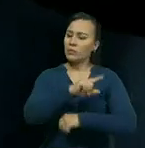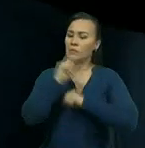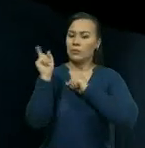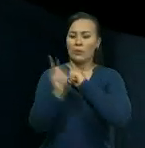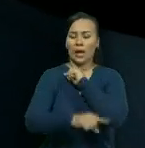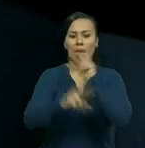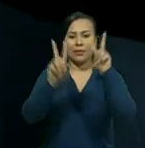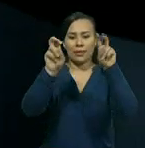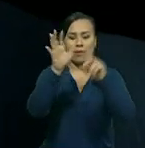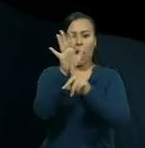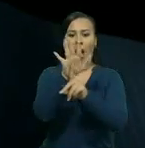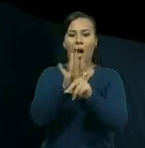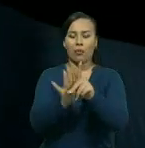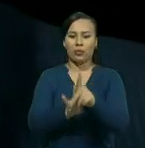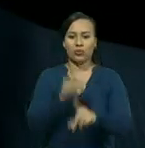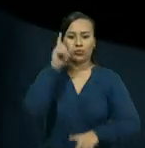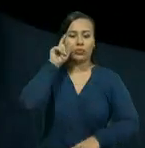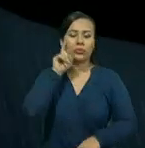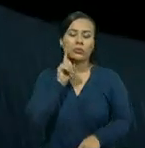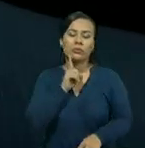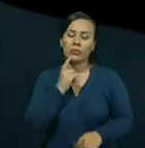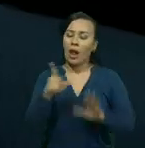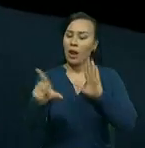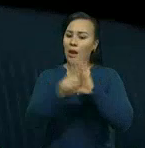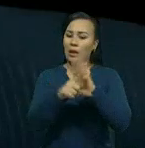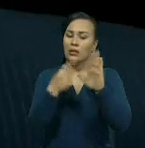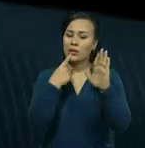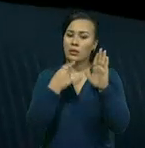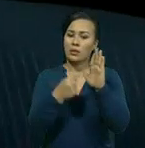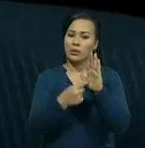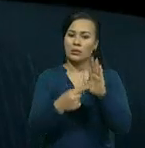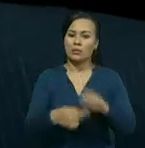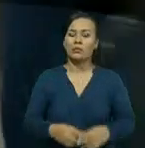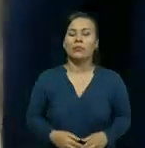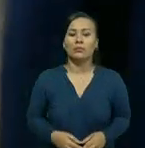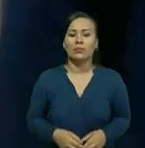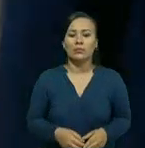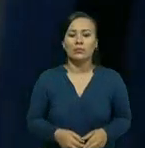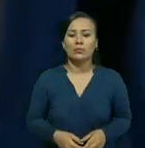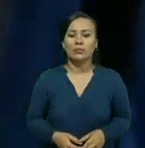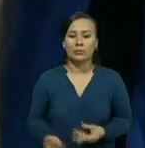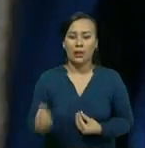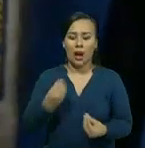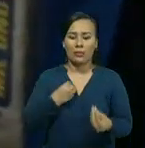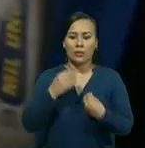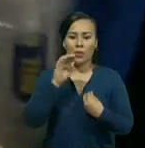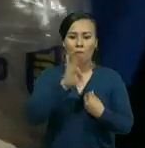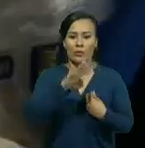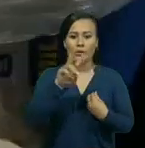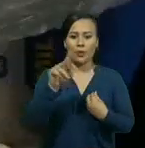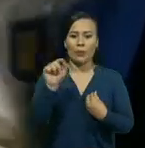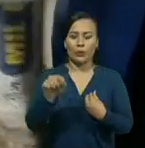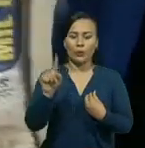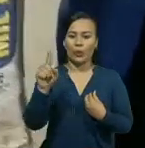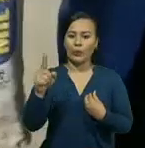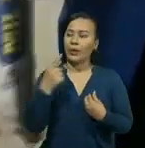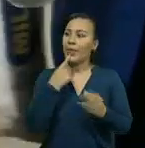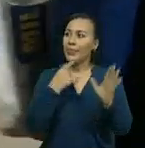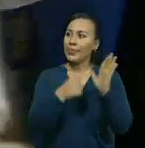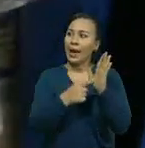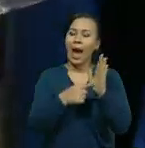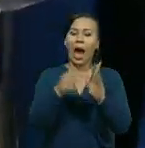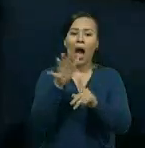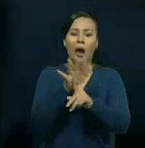en el artículo 170 del Código Orgánico Integral Penal en relación con el artículo 42.1 literal A como autor directo de la infracción de